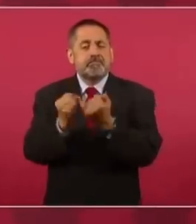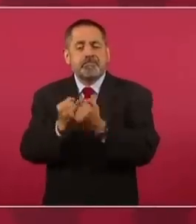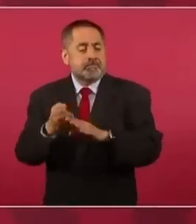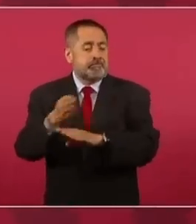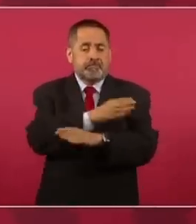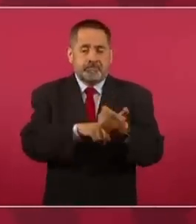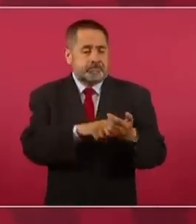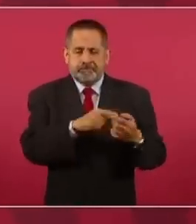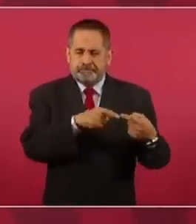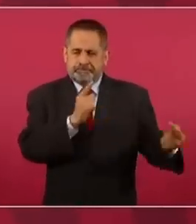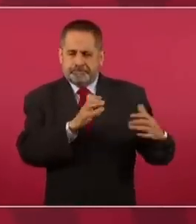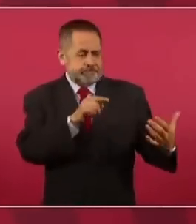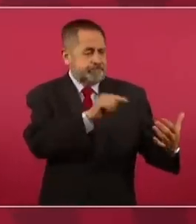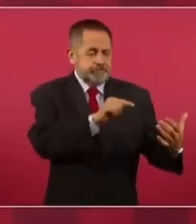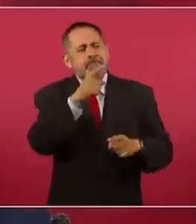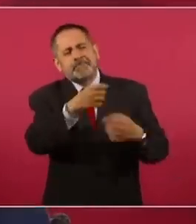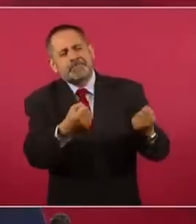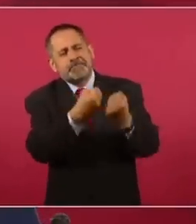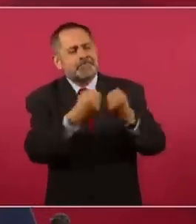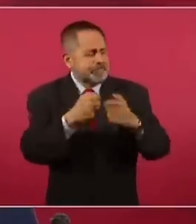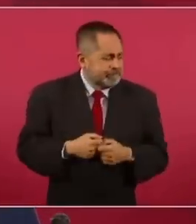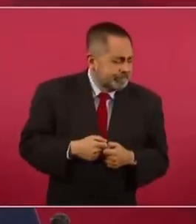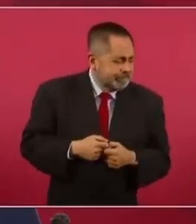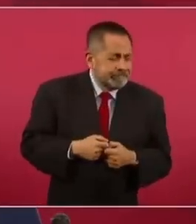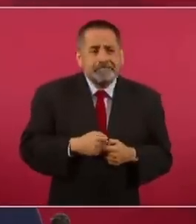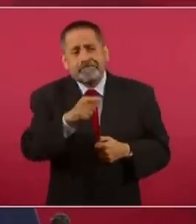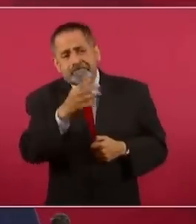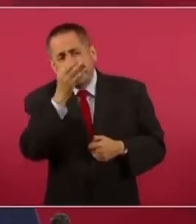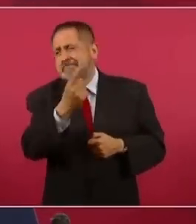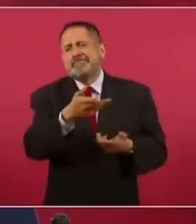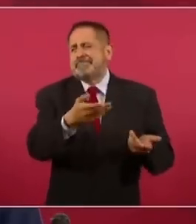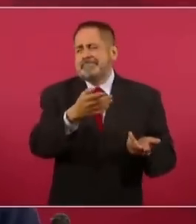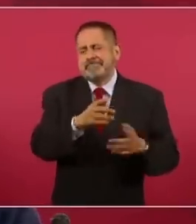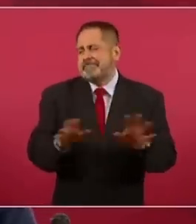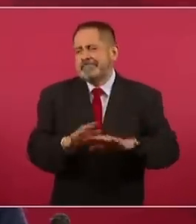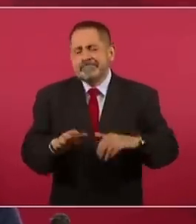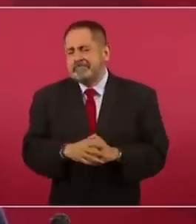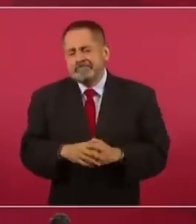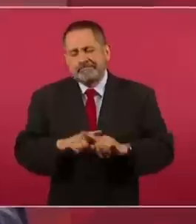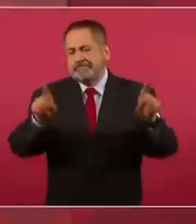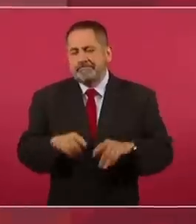los conservadores, hubiesen querido, pero no, nada que ver con lo que ellos